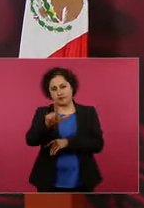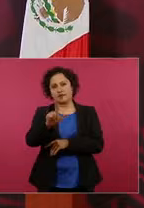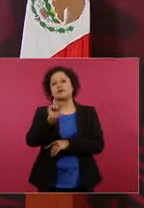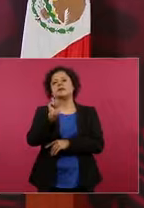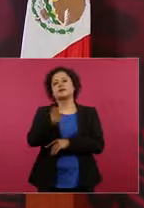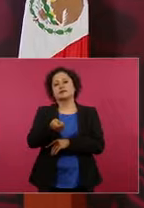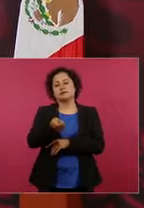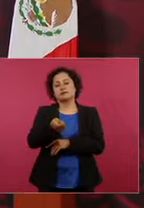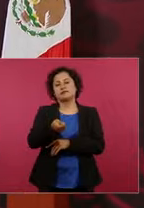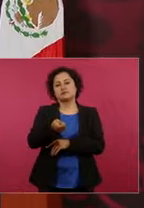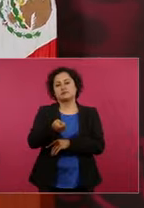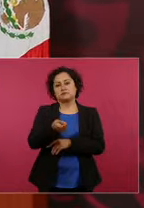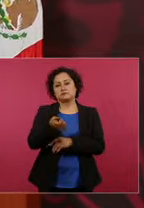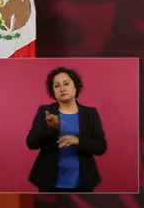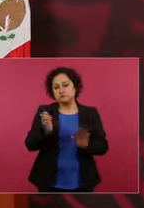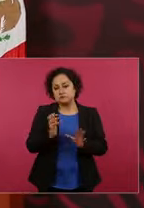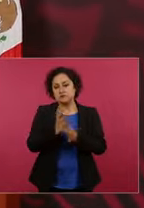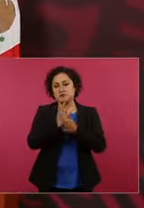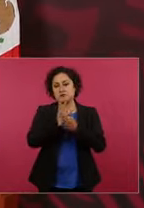Periódico nacional.